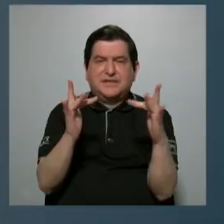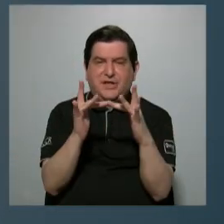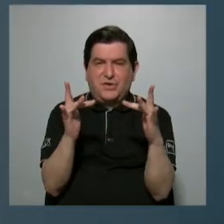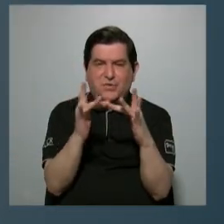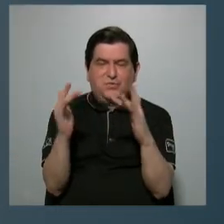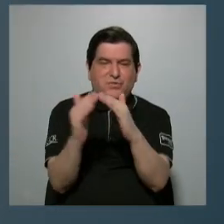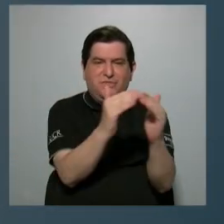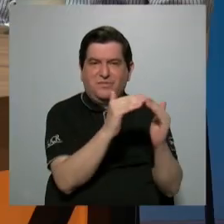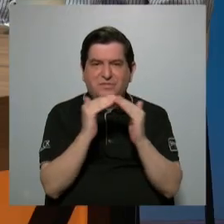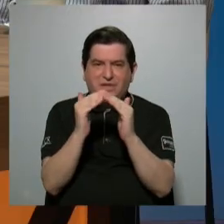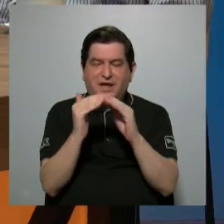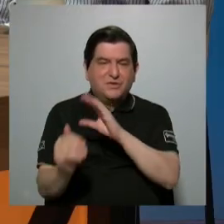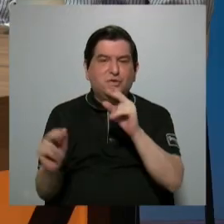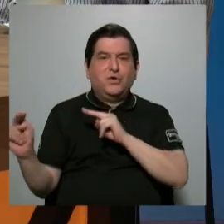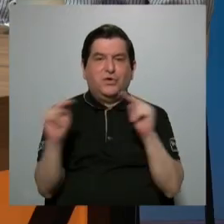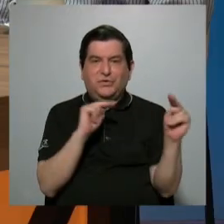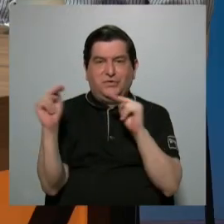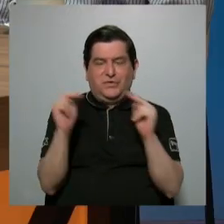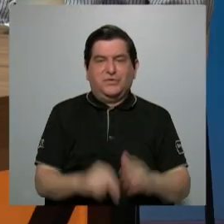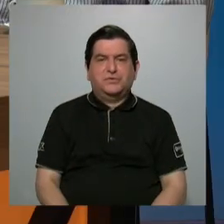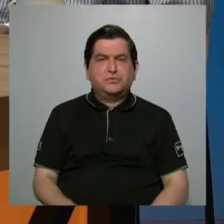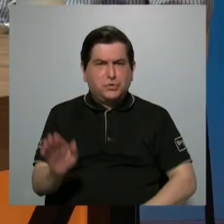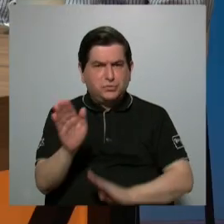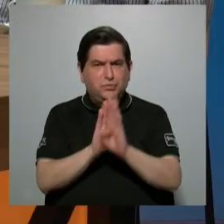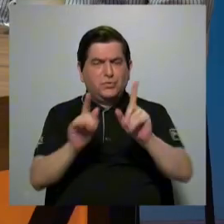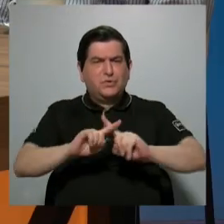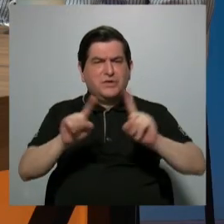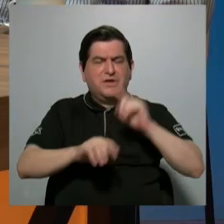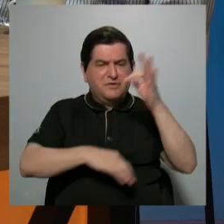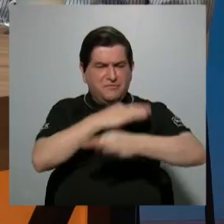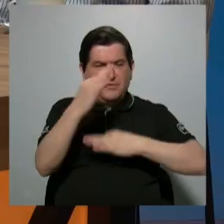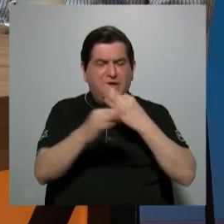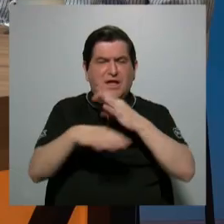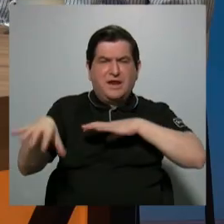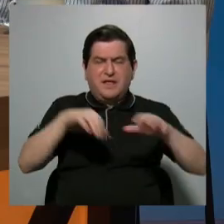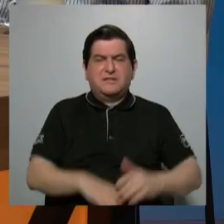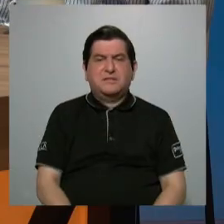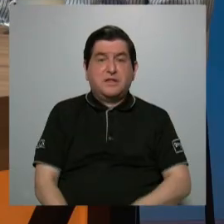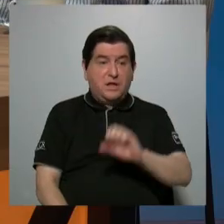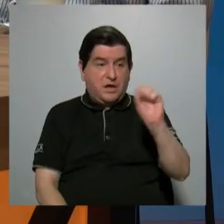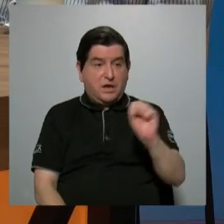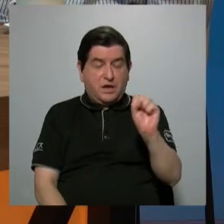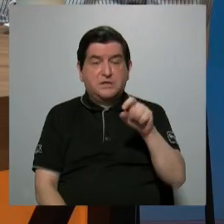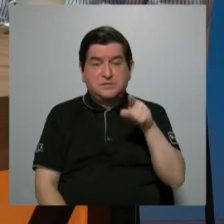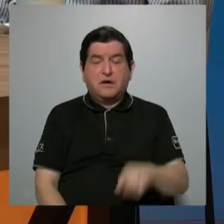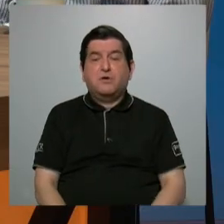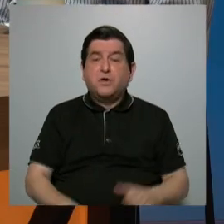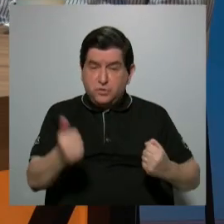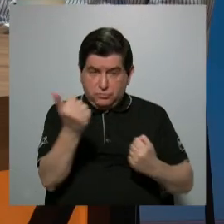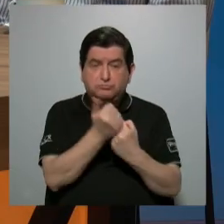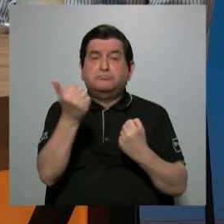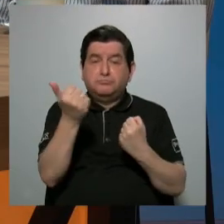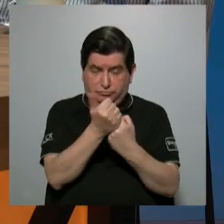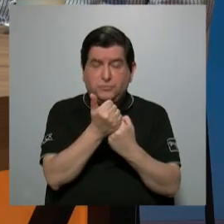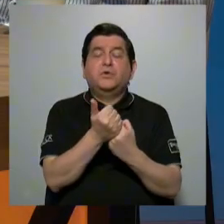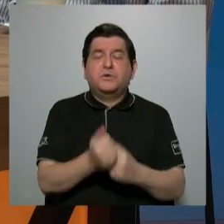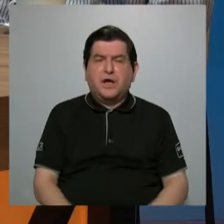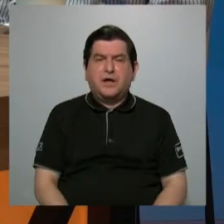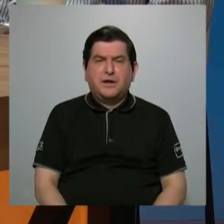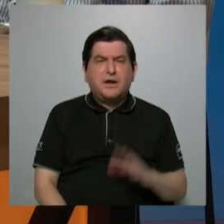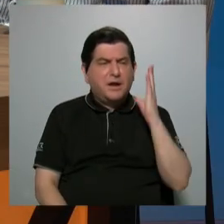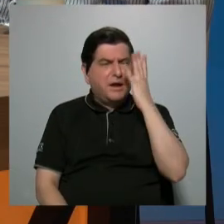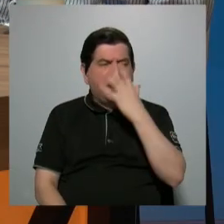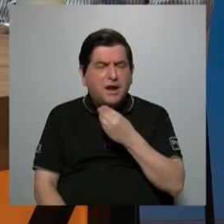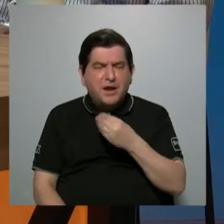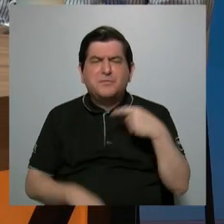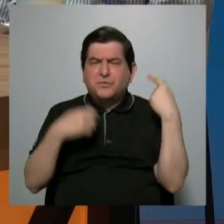la comunidad y los negocios. Han desarrollado distintos tipos de actividades. El sábado ellos eran uno de los auspiciadores de este hermoso